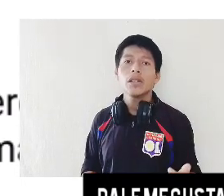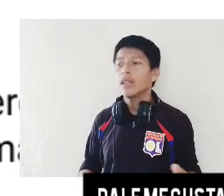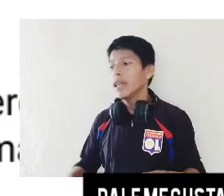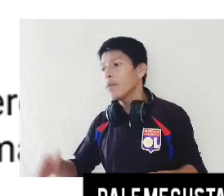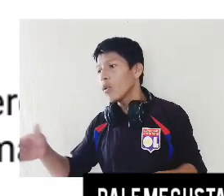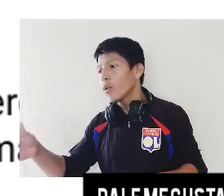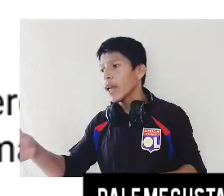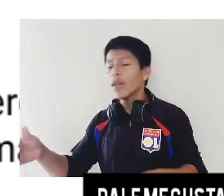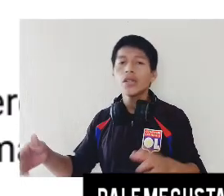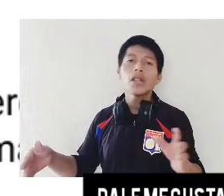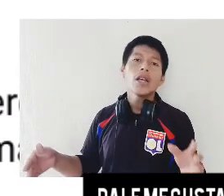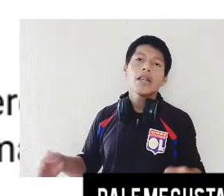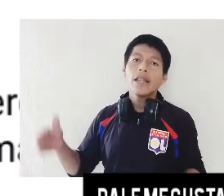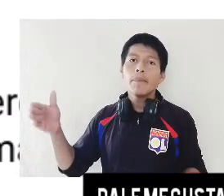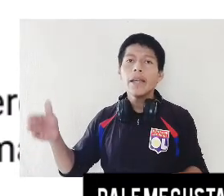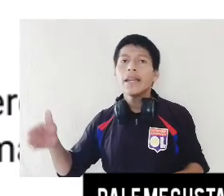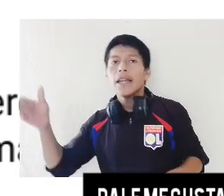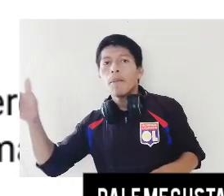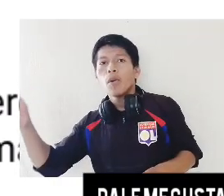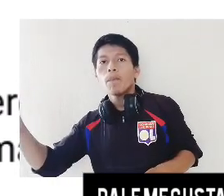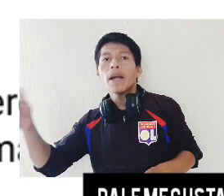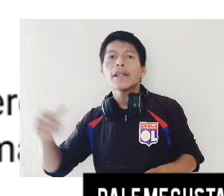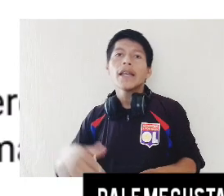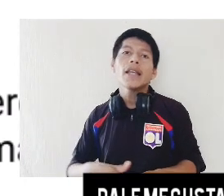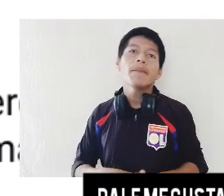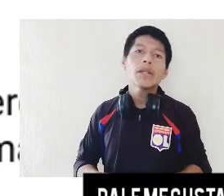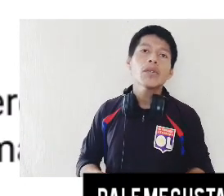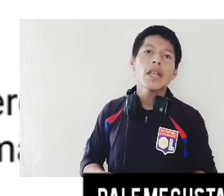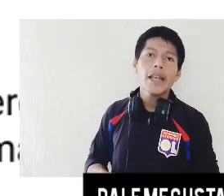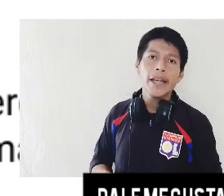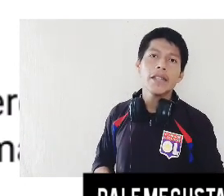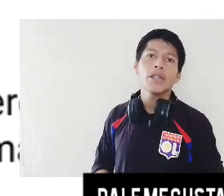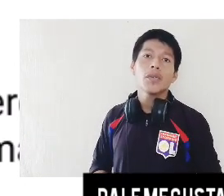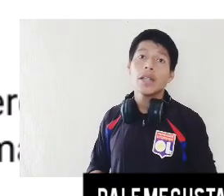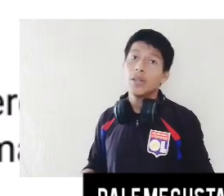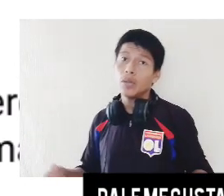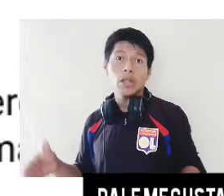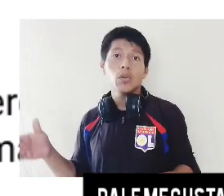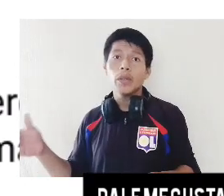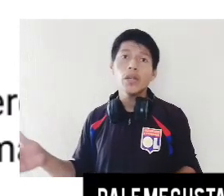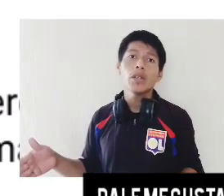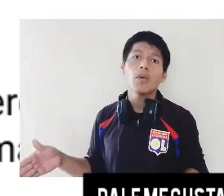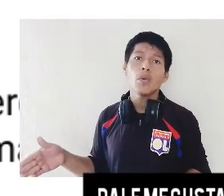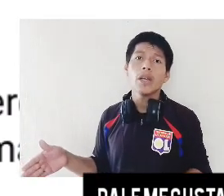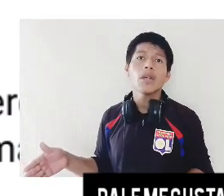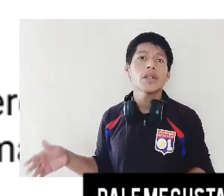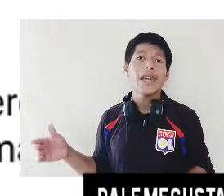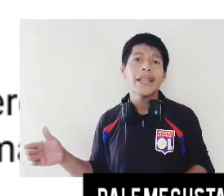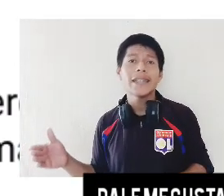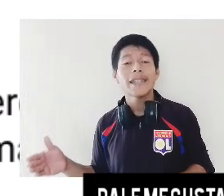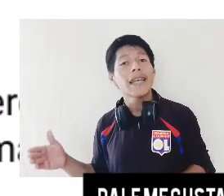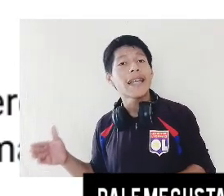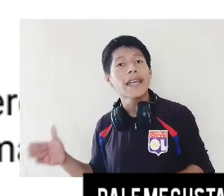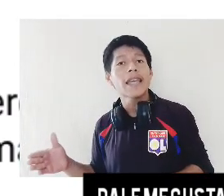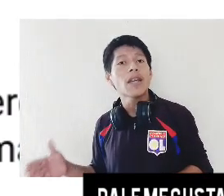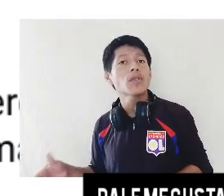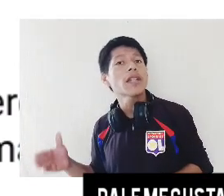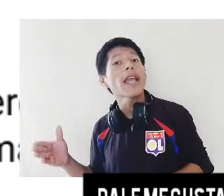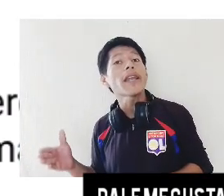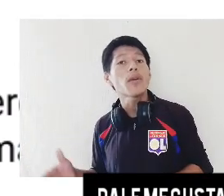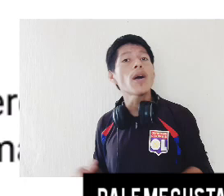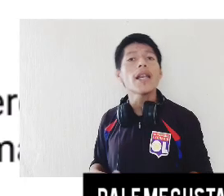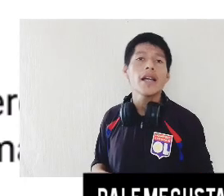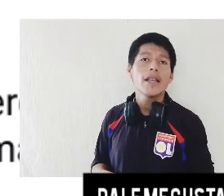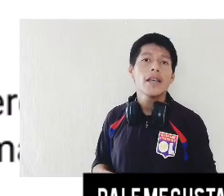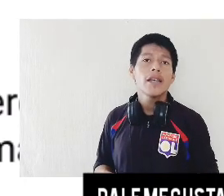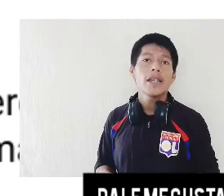otros. Involucrados también por parte de elementos del ejército que estuvieron involucrados en aquella noche